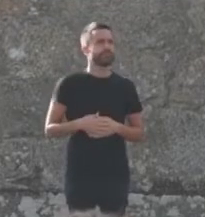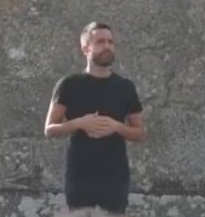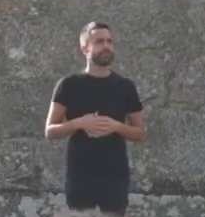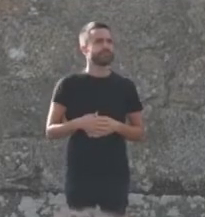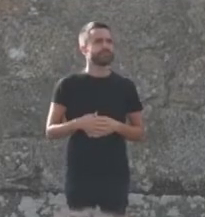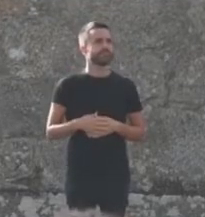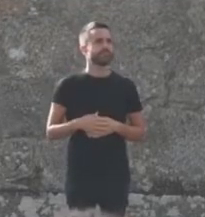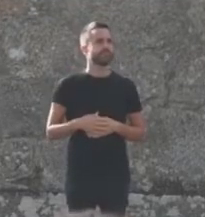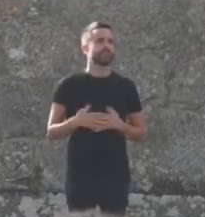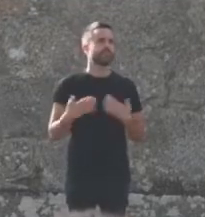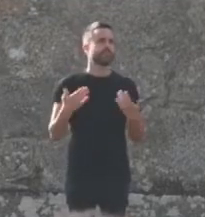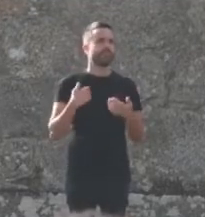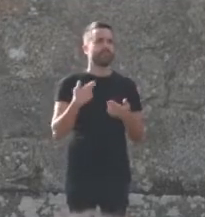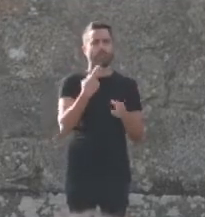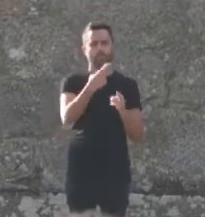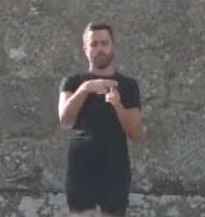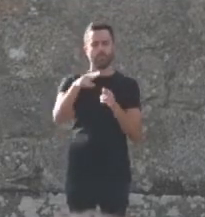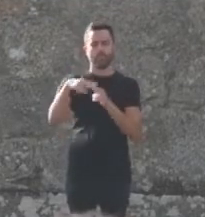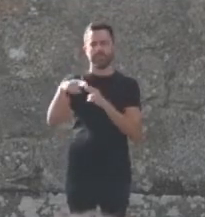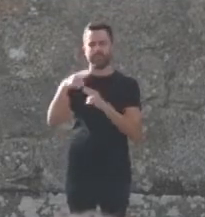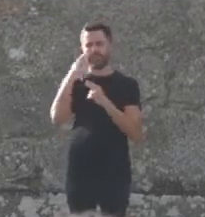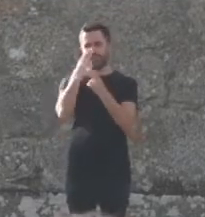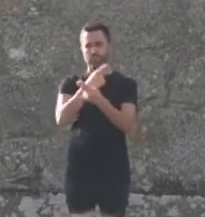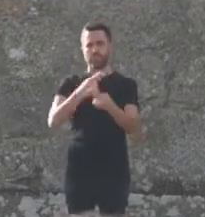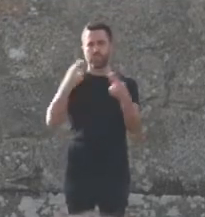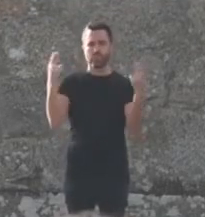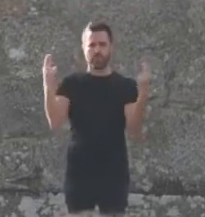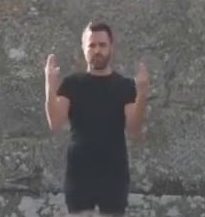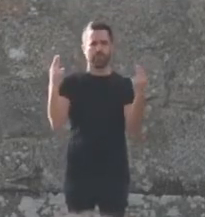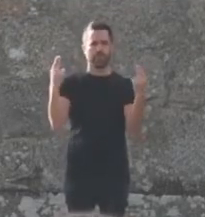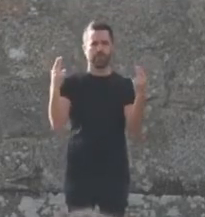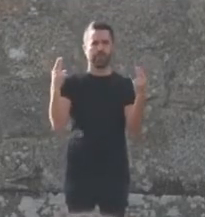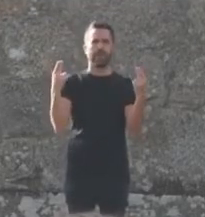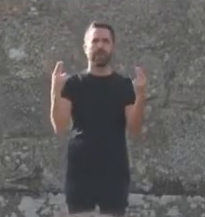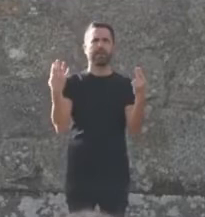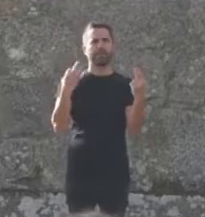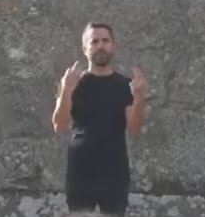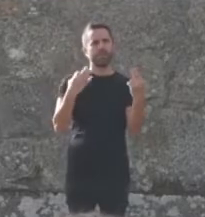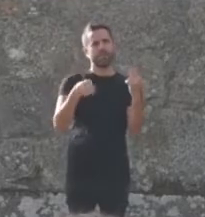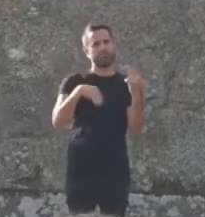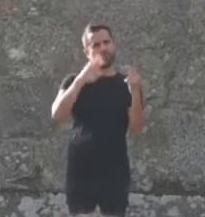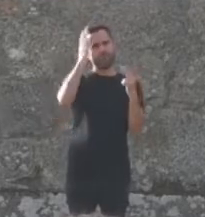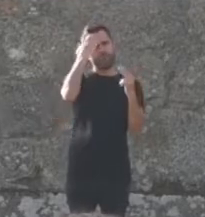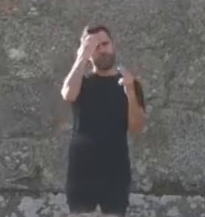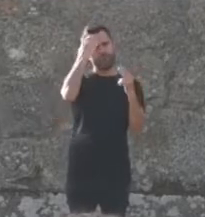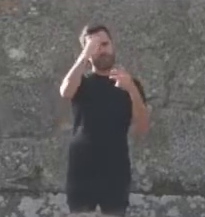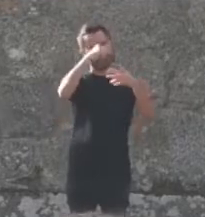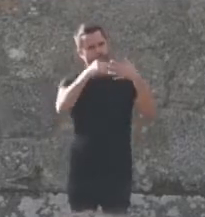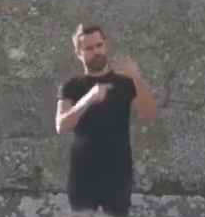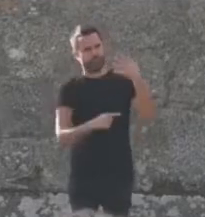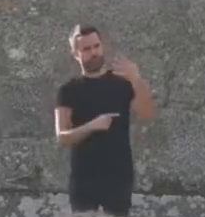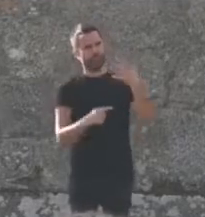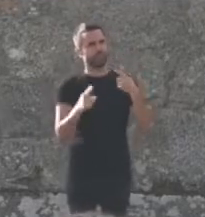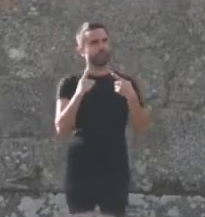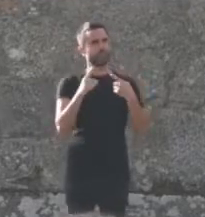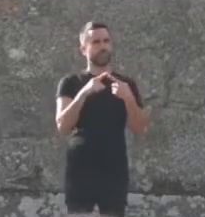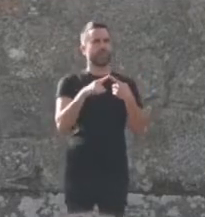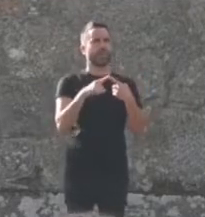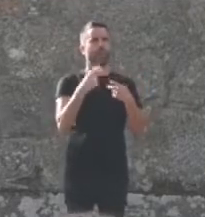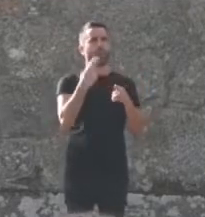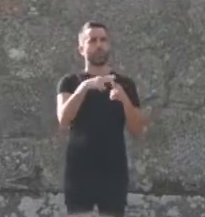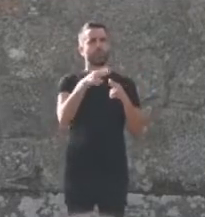Esta política pública entendemos que debe basearse nos seguintes principios. Ten que ser unha política pública